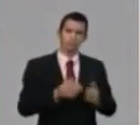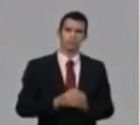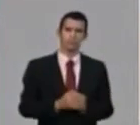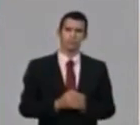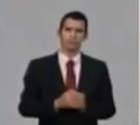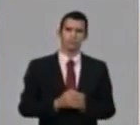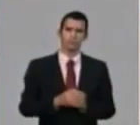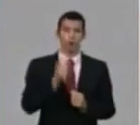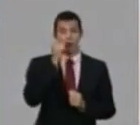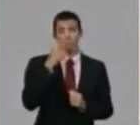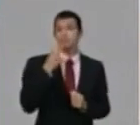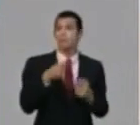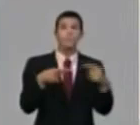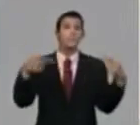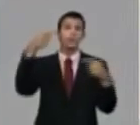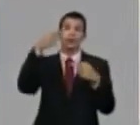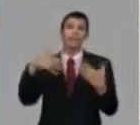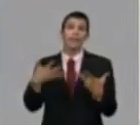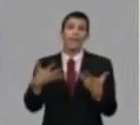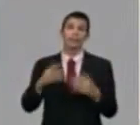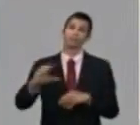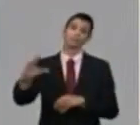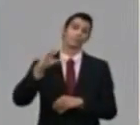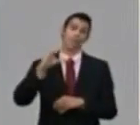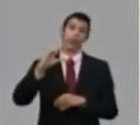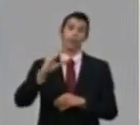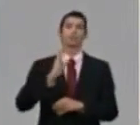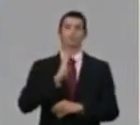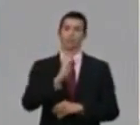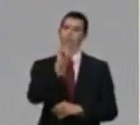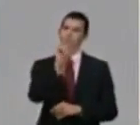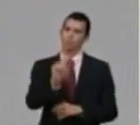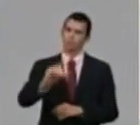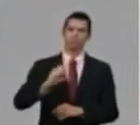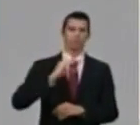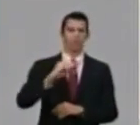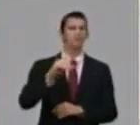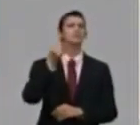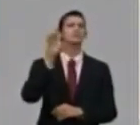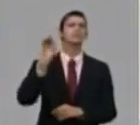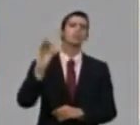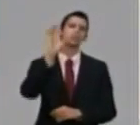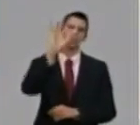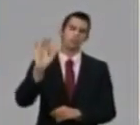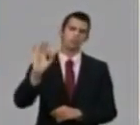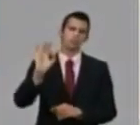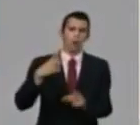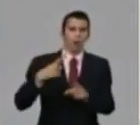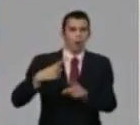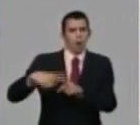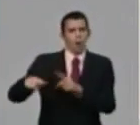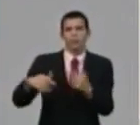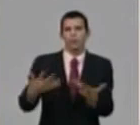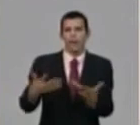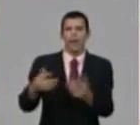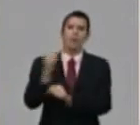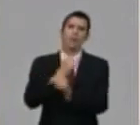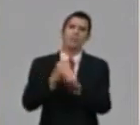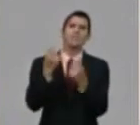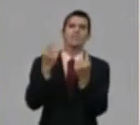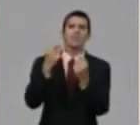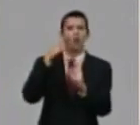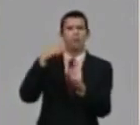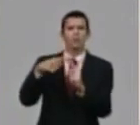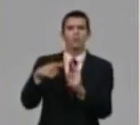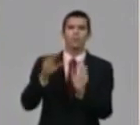estos trabajadores que están empleados, que tienen todas estas garantías, y adicionalmente los gastos de enfrentamiento a la COVID.